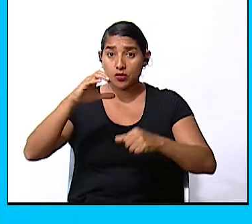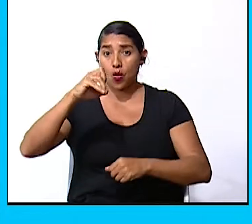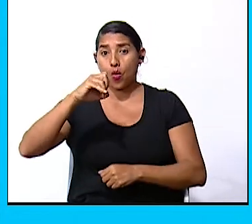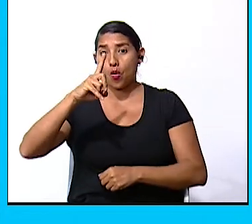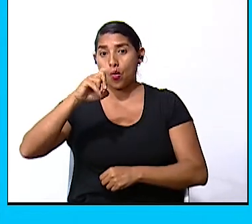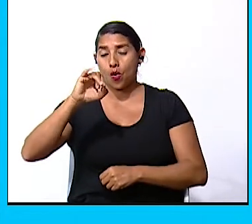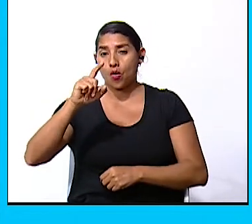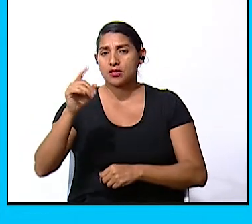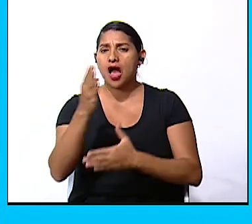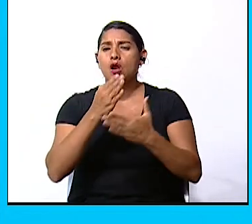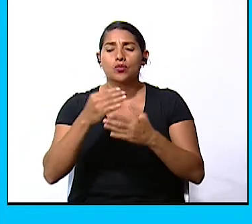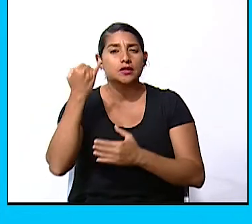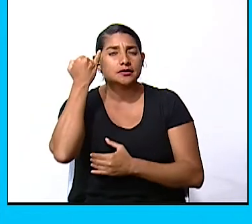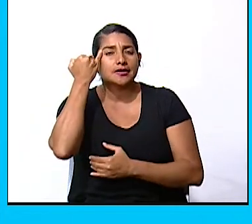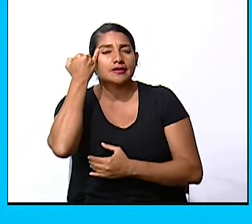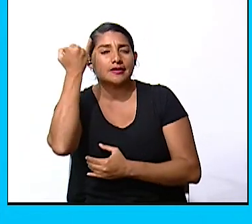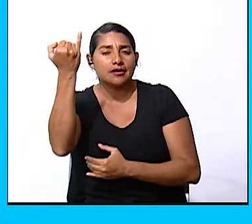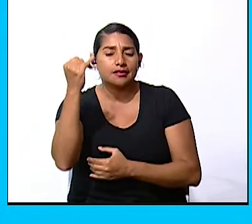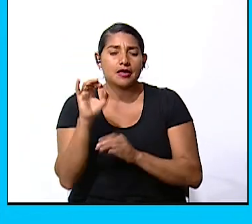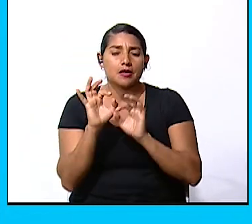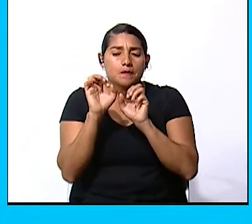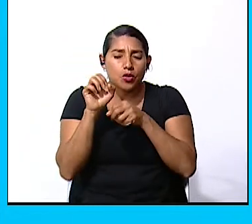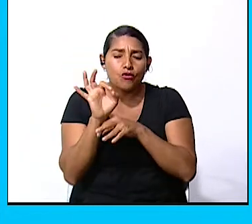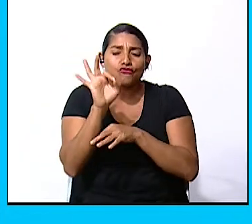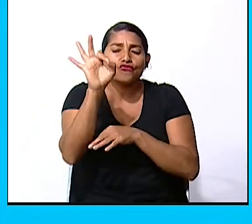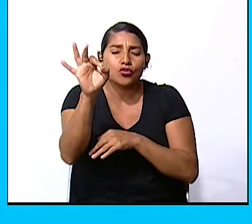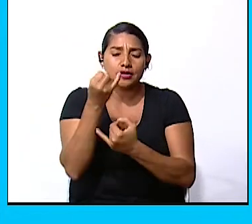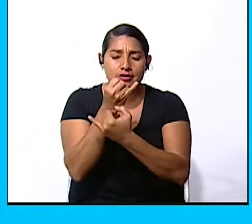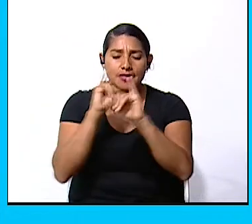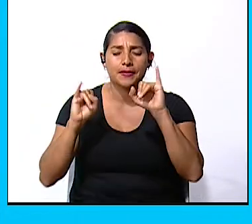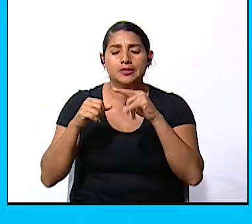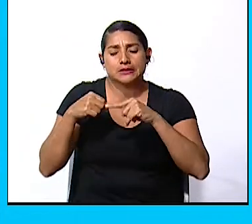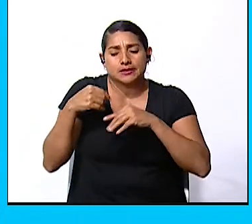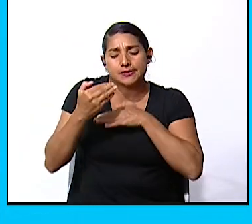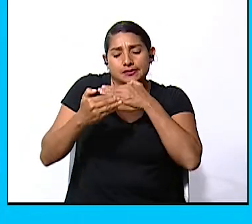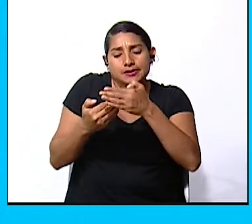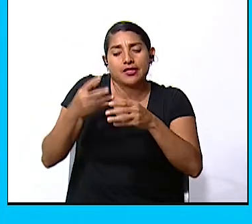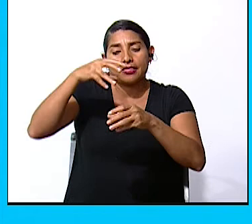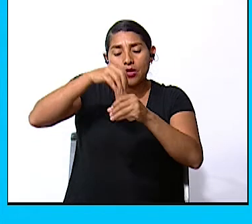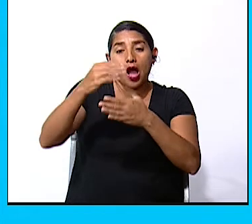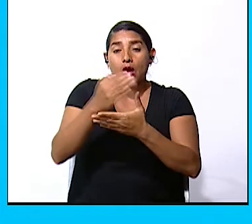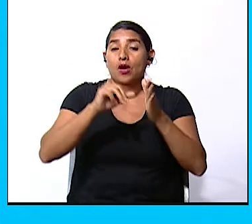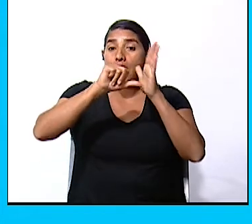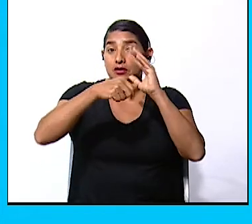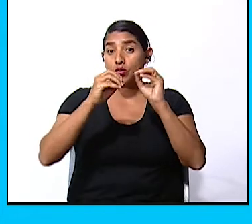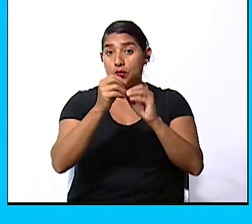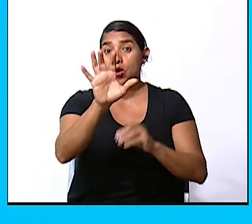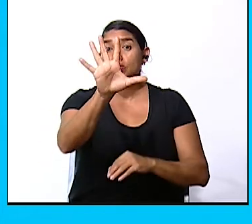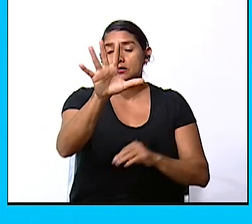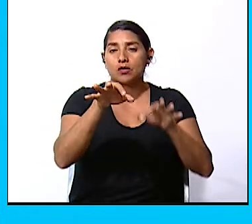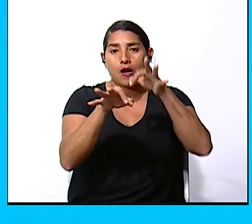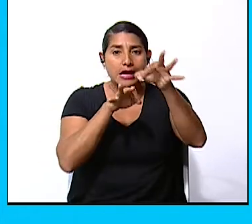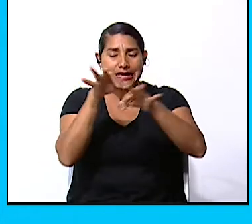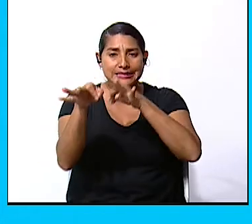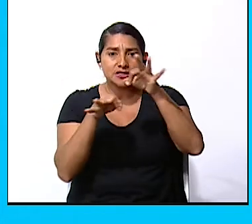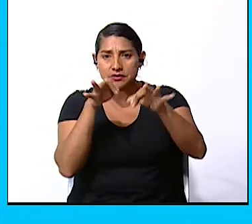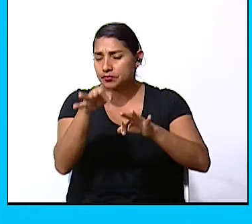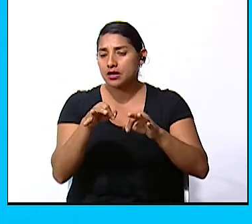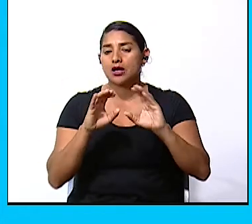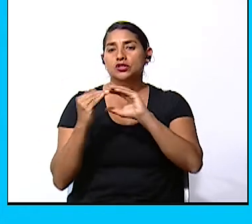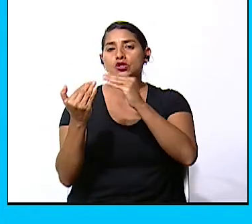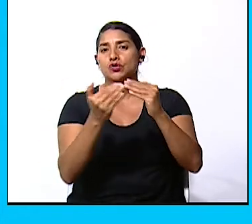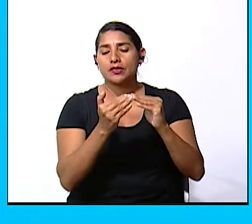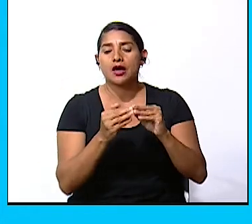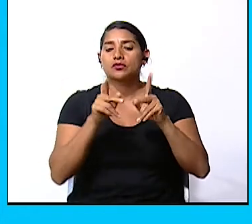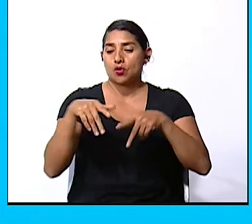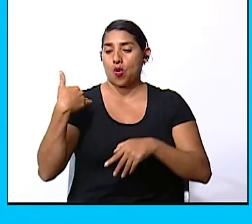perfilaban algunas ideas de lo que podía ser un estado independiente, dentro de las cuales el artículo 5 habla sobre los ciudadanos y